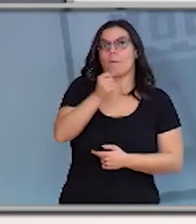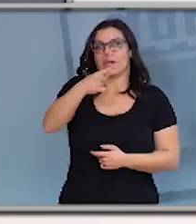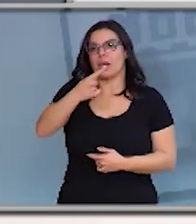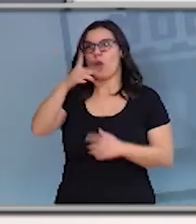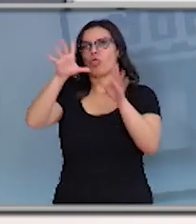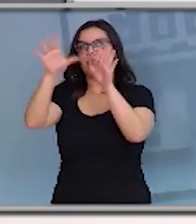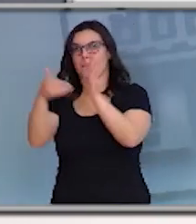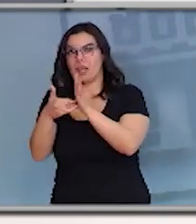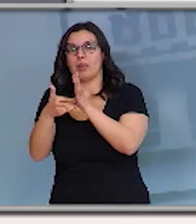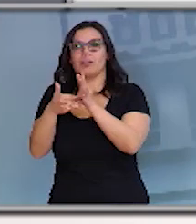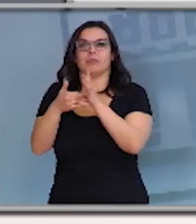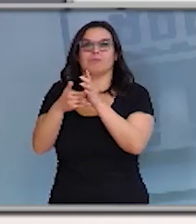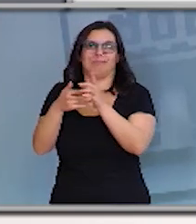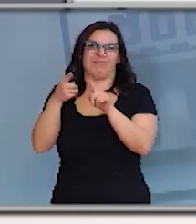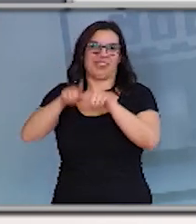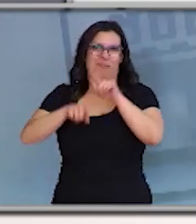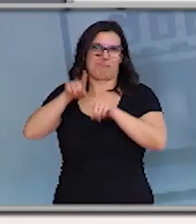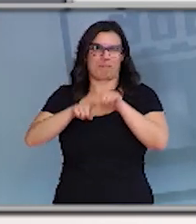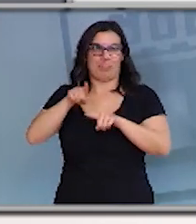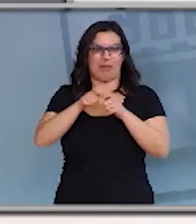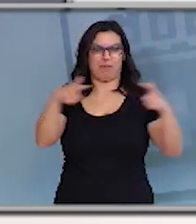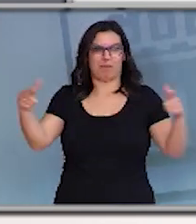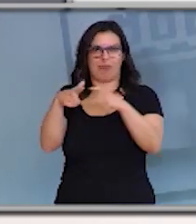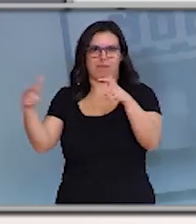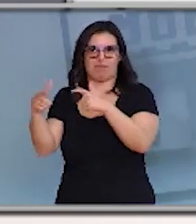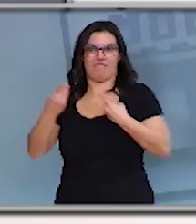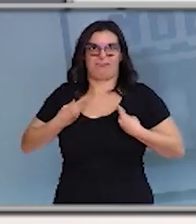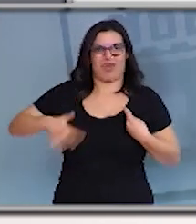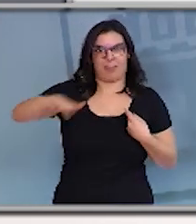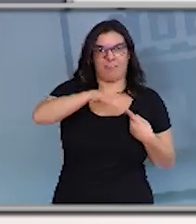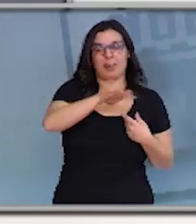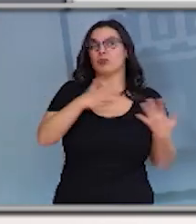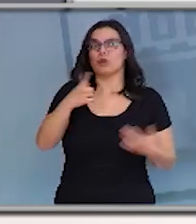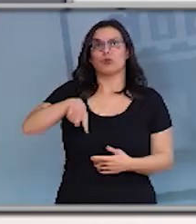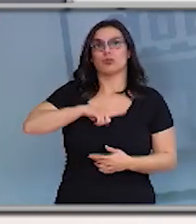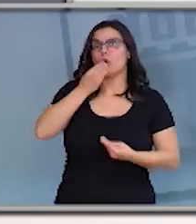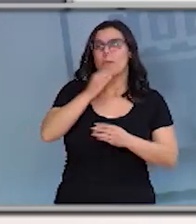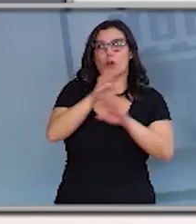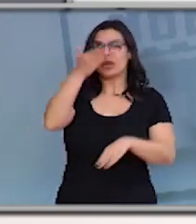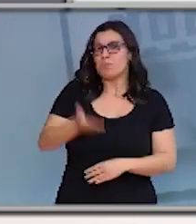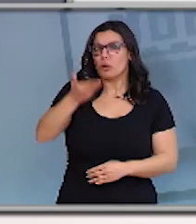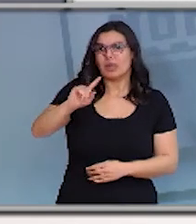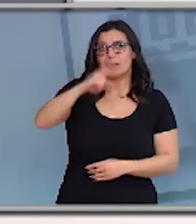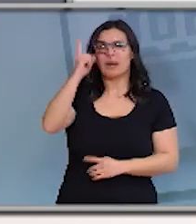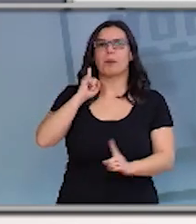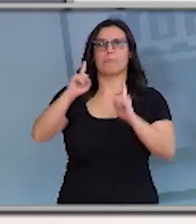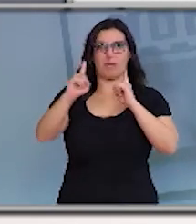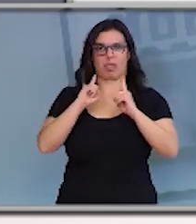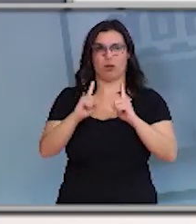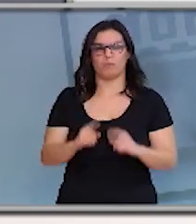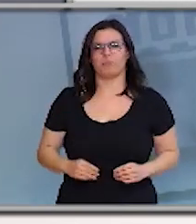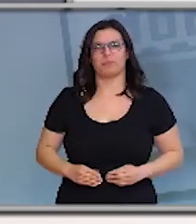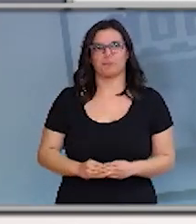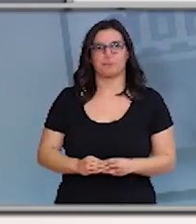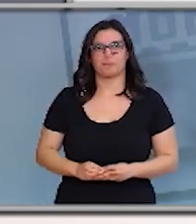e, por tanto, este é o momento de facer a actividade máis importante que podemos facer, que é a prevención. E,